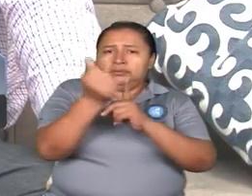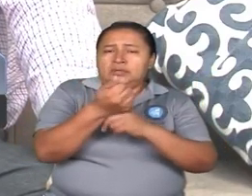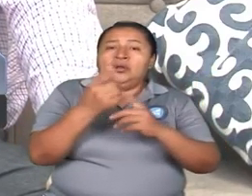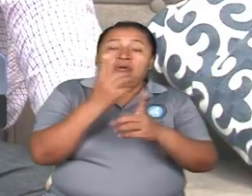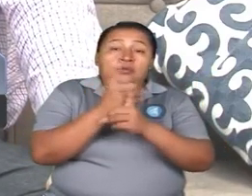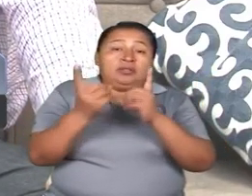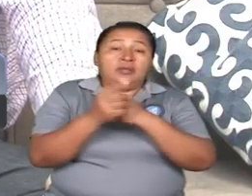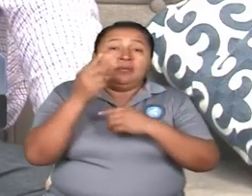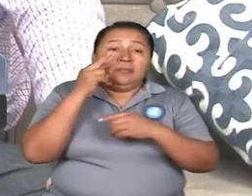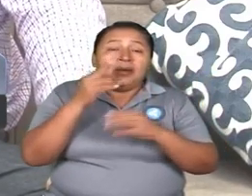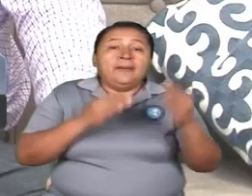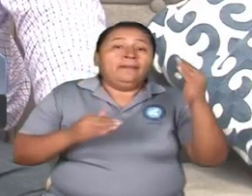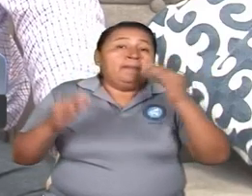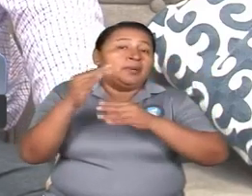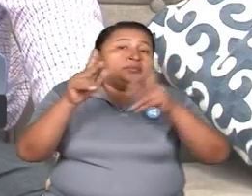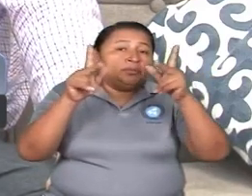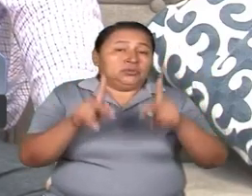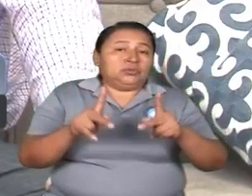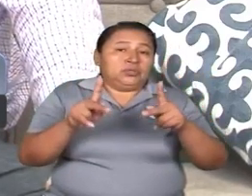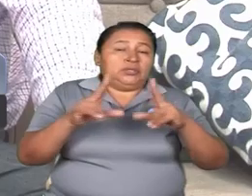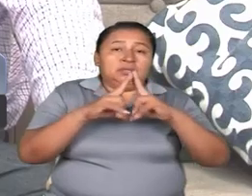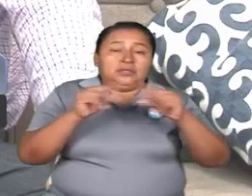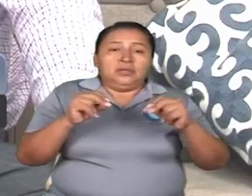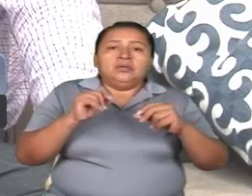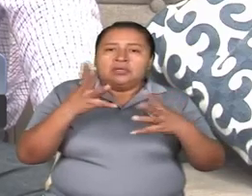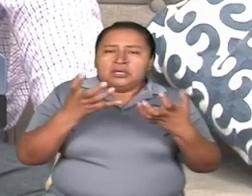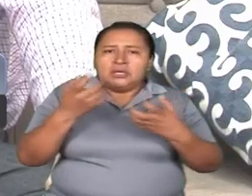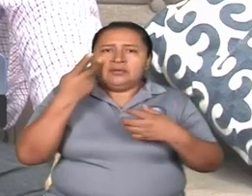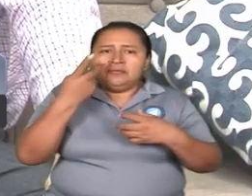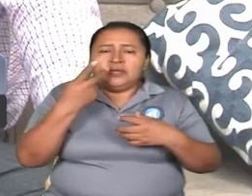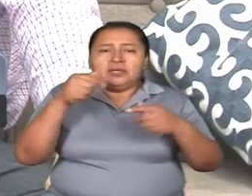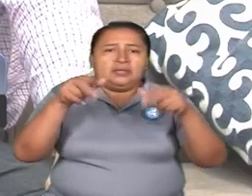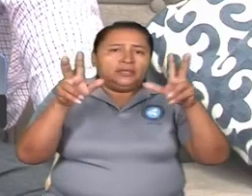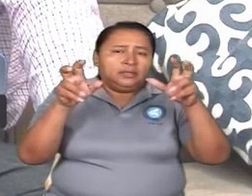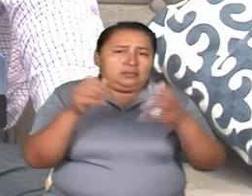ver mucho más nicaragüenses que están interesados en este tema.